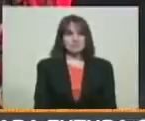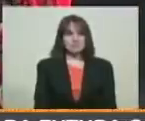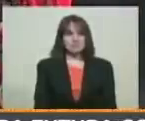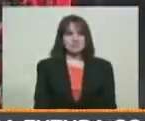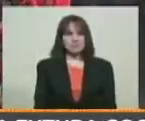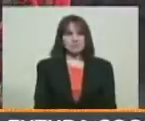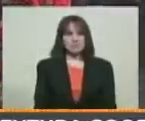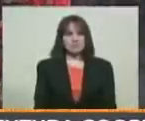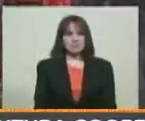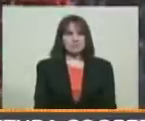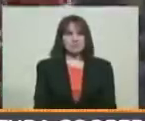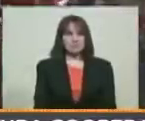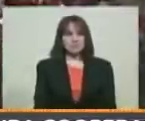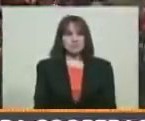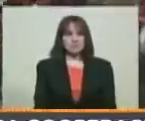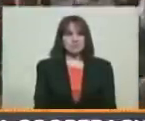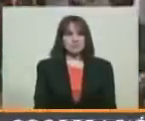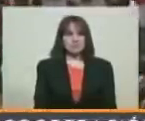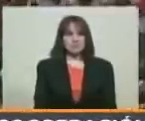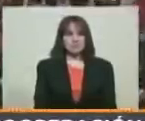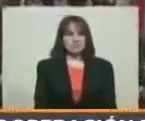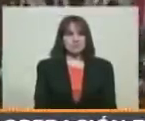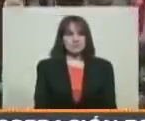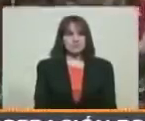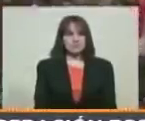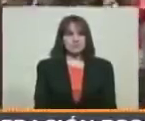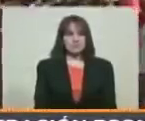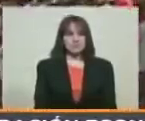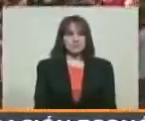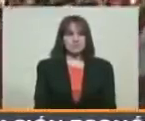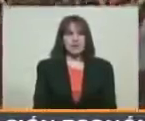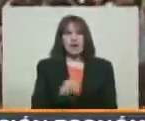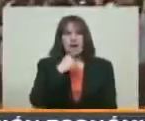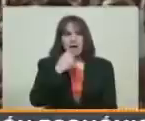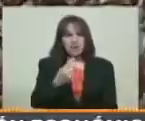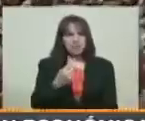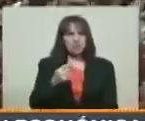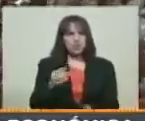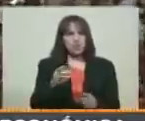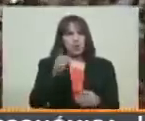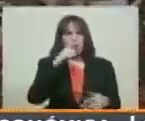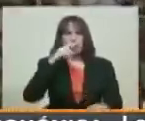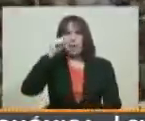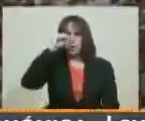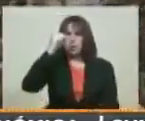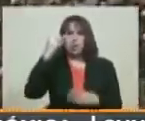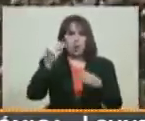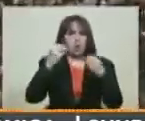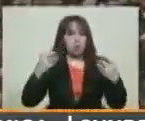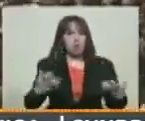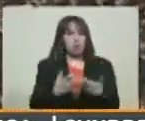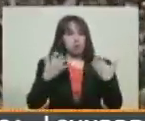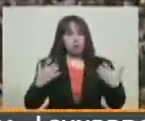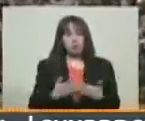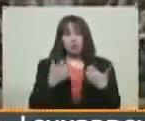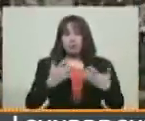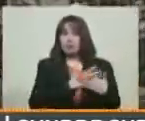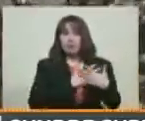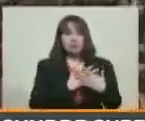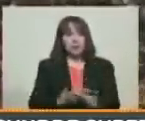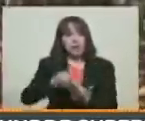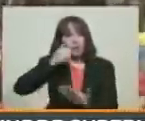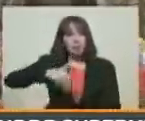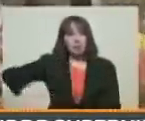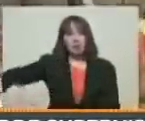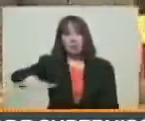Ha dicho el candidato Nicolás Maduro Moros, ha valido la pena tanta lucha, tanta entrega por este pueblo, por